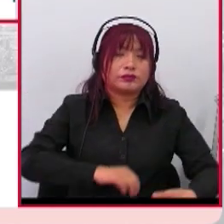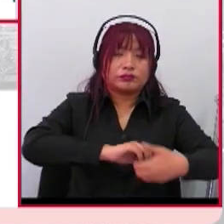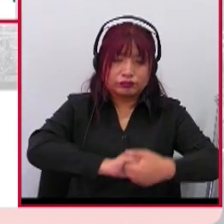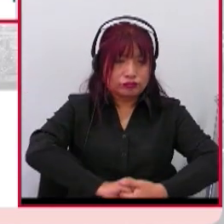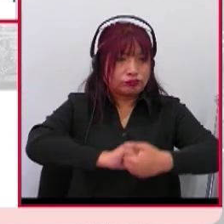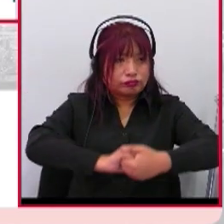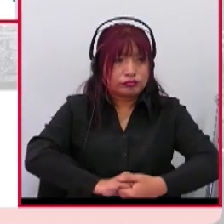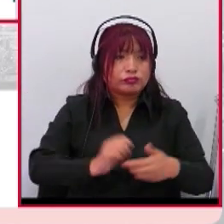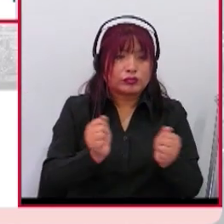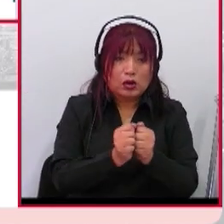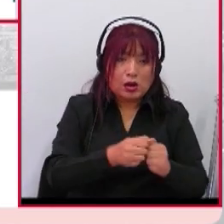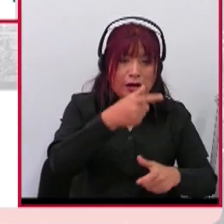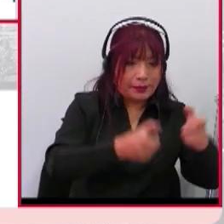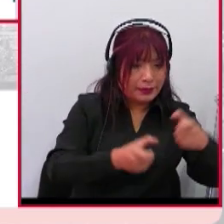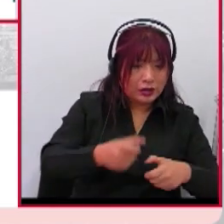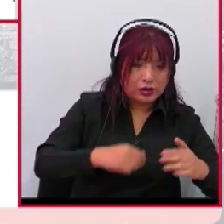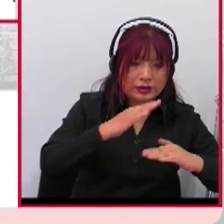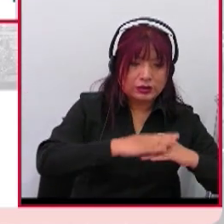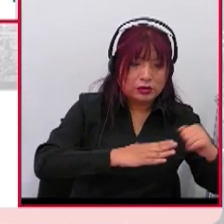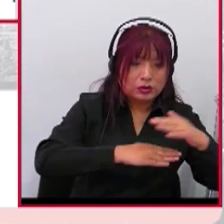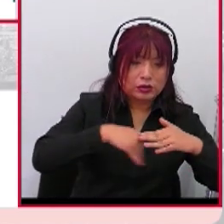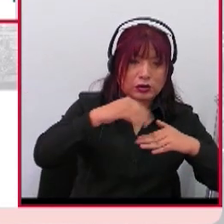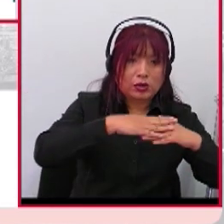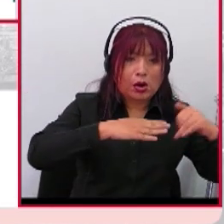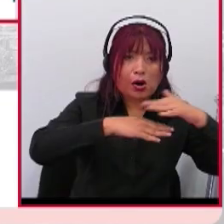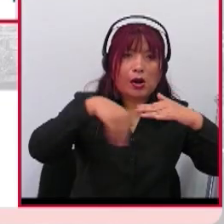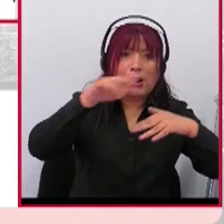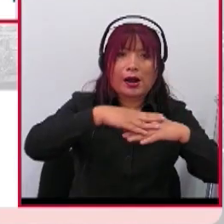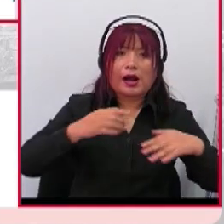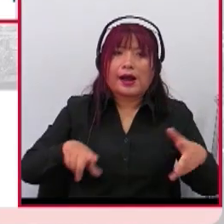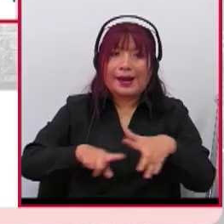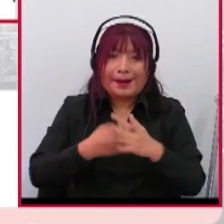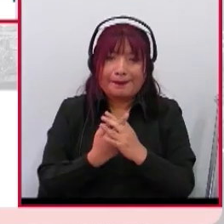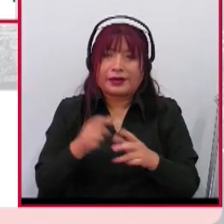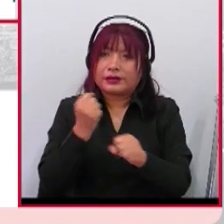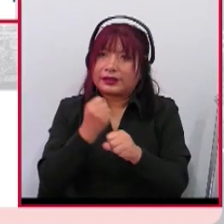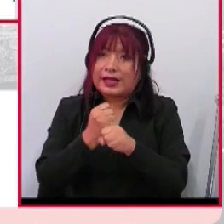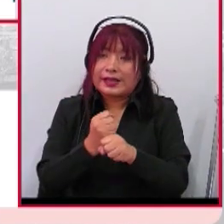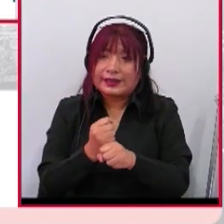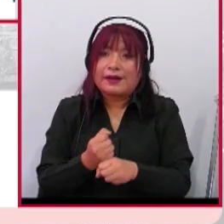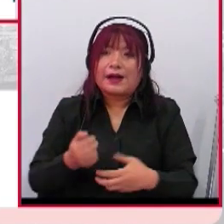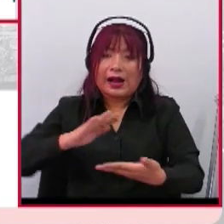políticas de seguridad. Empezamos a trabajar la simulación con los operadores